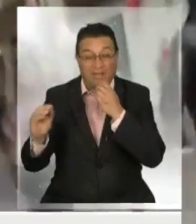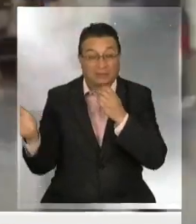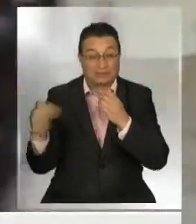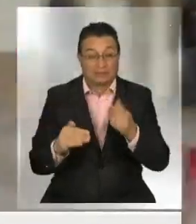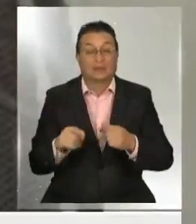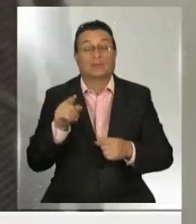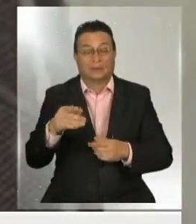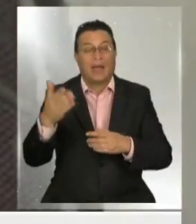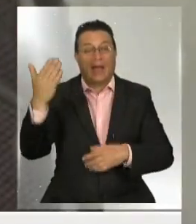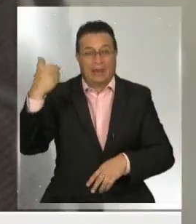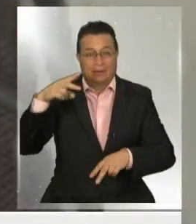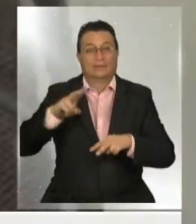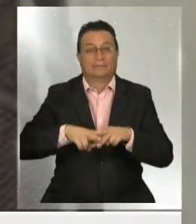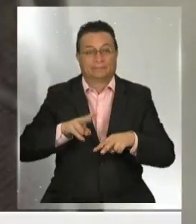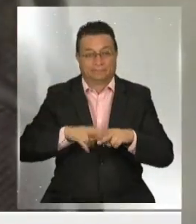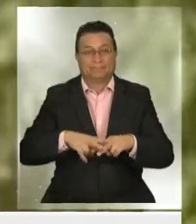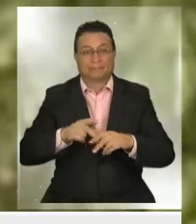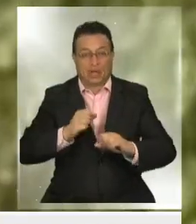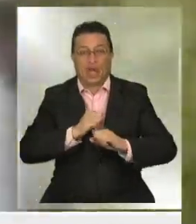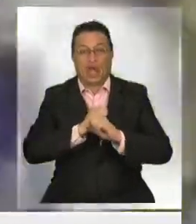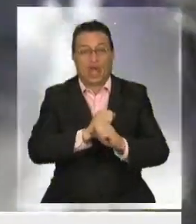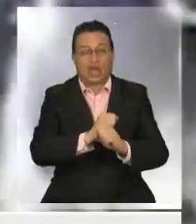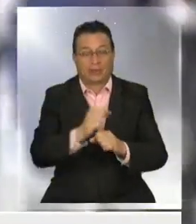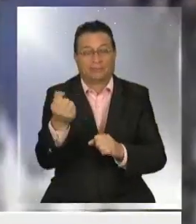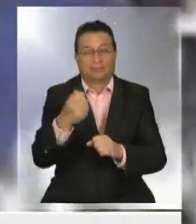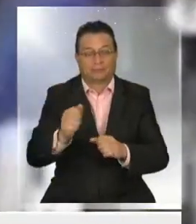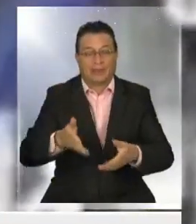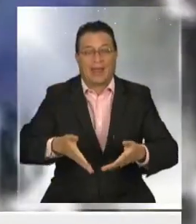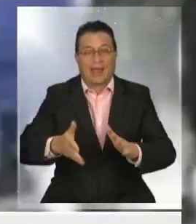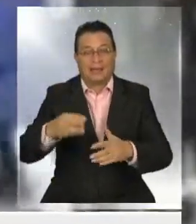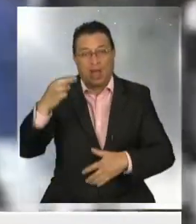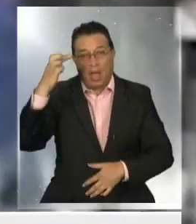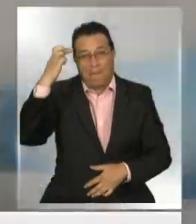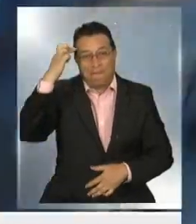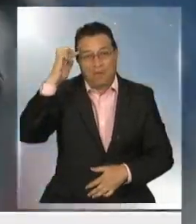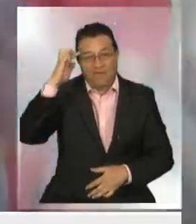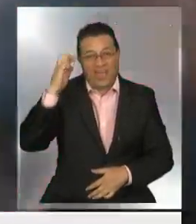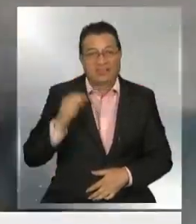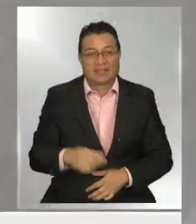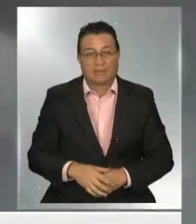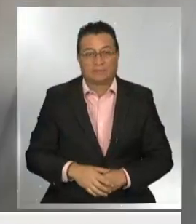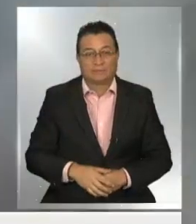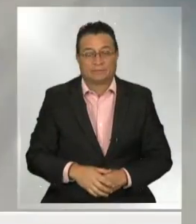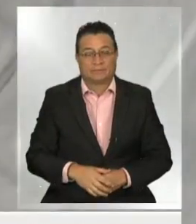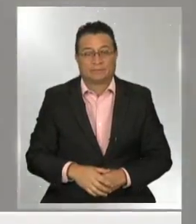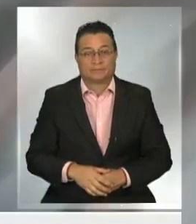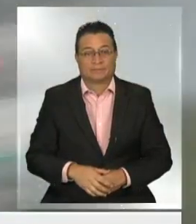Imágenes de antiguos intentos por combatir el comercio ilegal en las calles de Providencia.